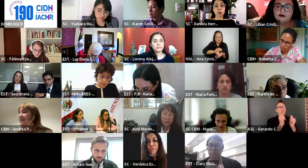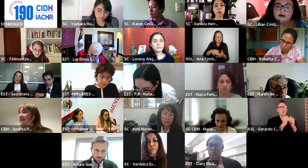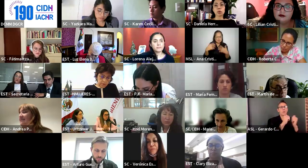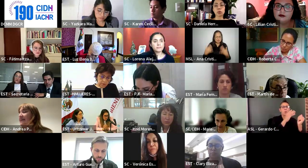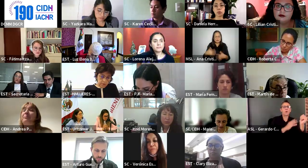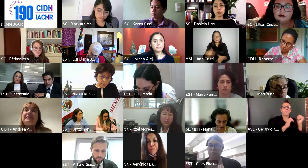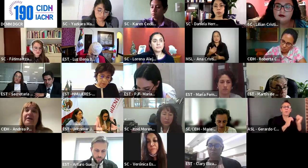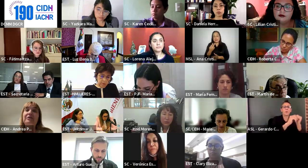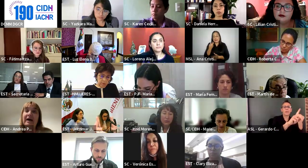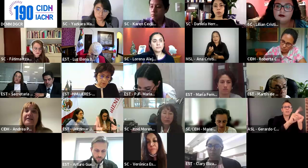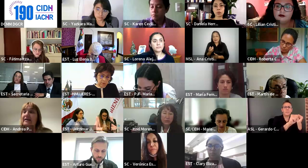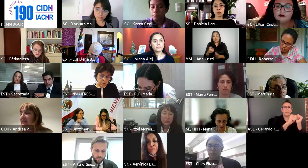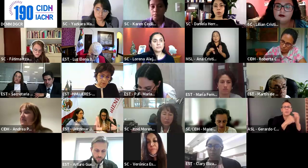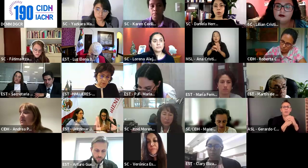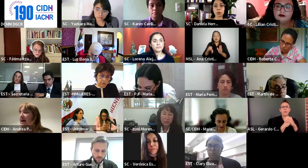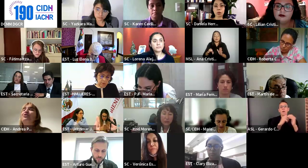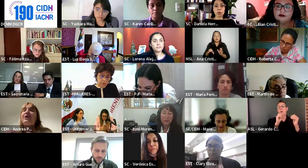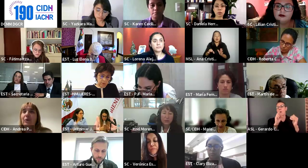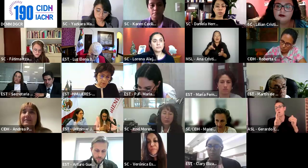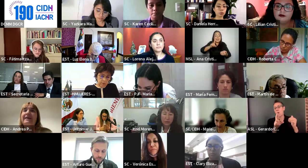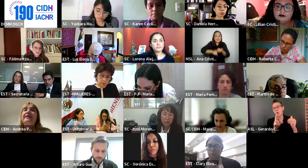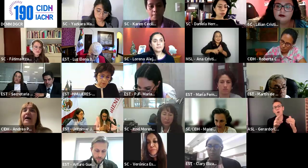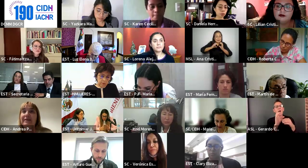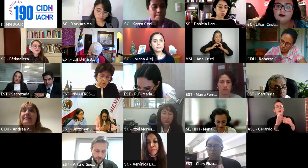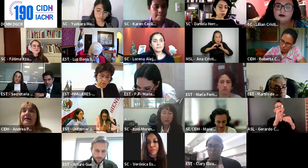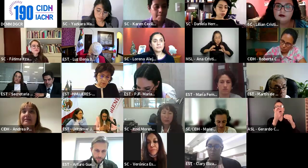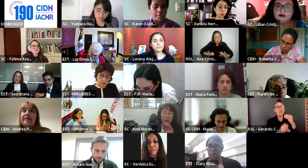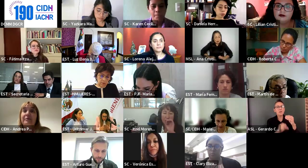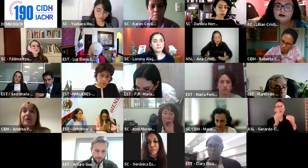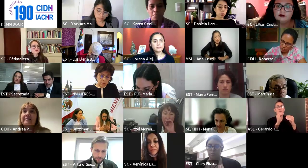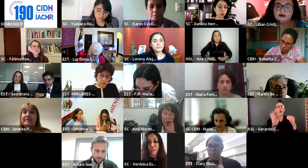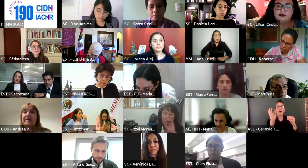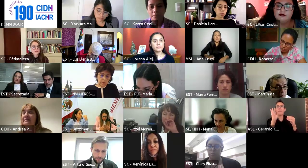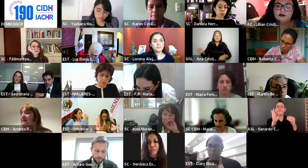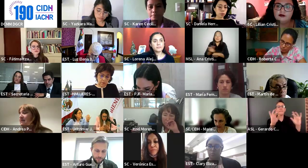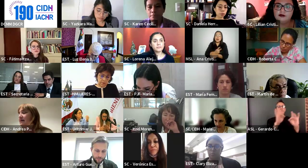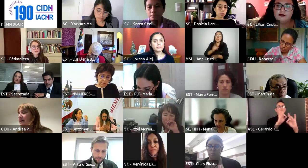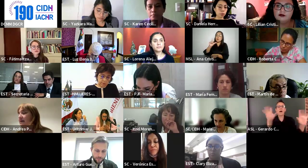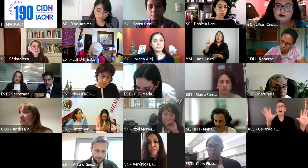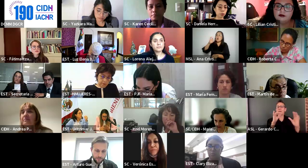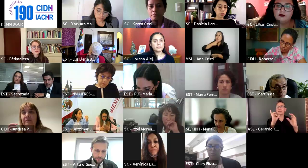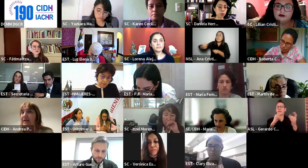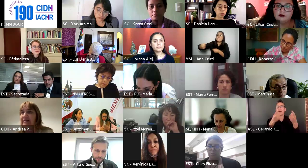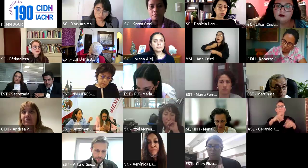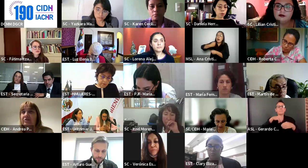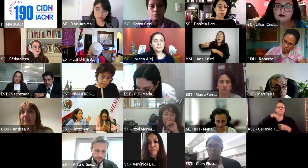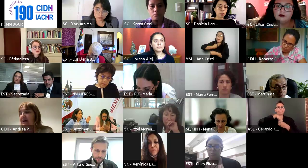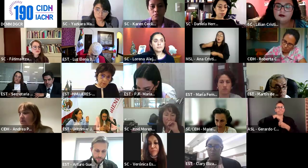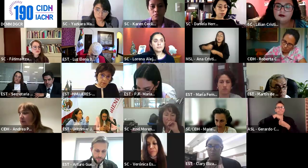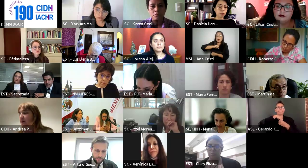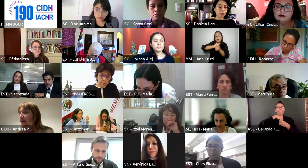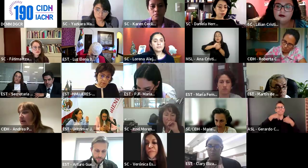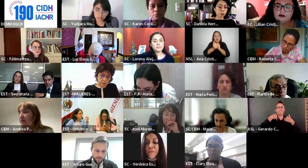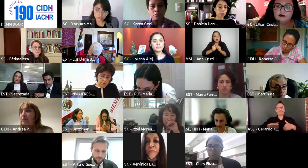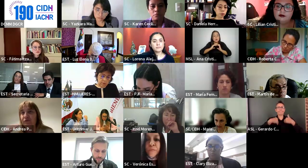la discapacidad orgánica, ¿no? Las consecuencias discapacitantes de la violencia. Me parece que son temas